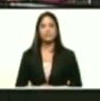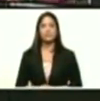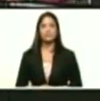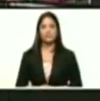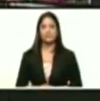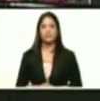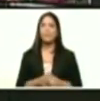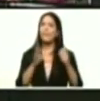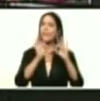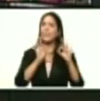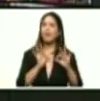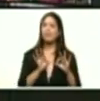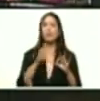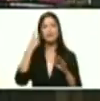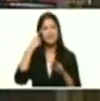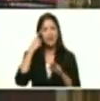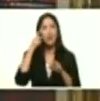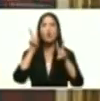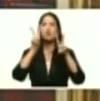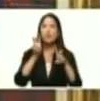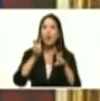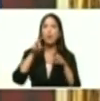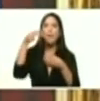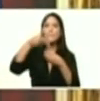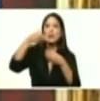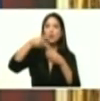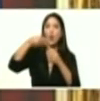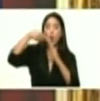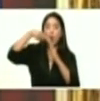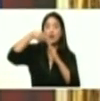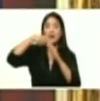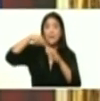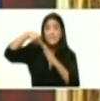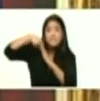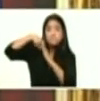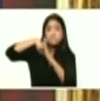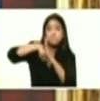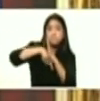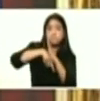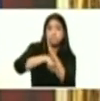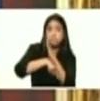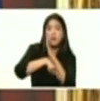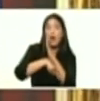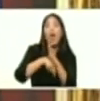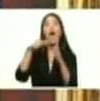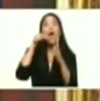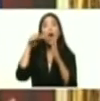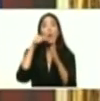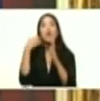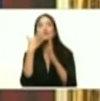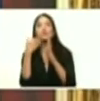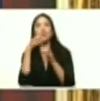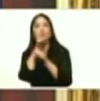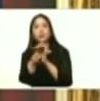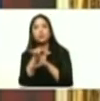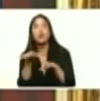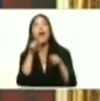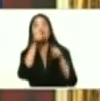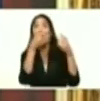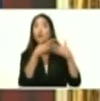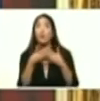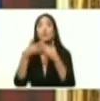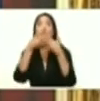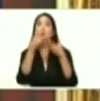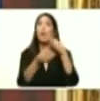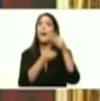El método de fracking es destruir la corteza terrestre, contaminar las fuentes de agua. Y lo han hecho en Estados Unidos. No importa. Porque lo